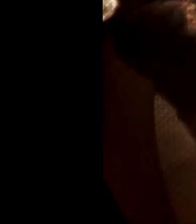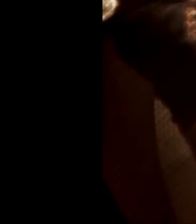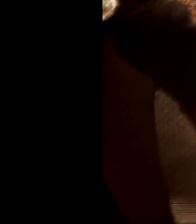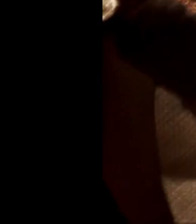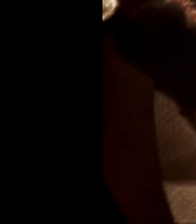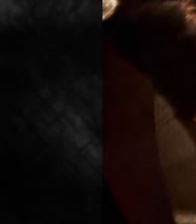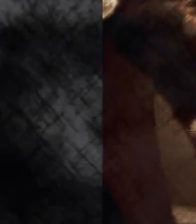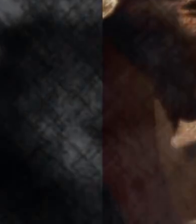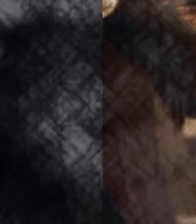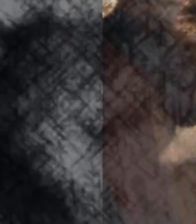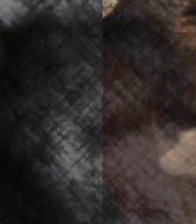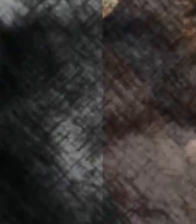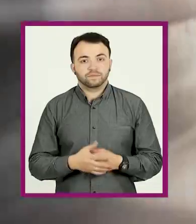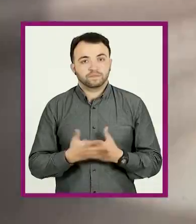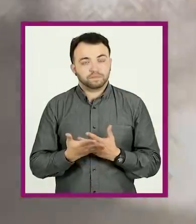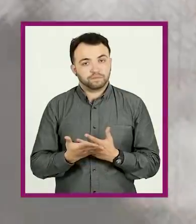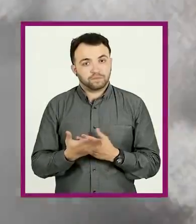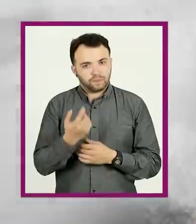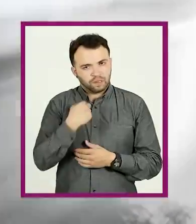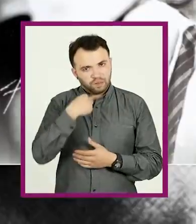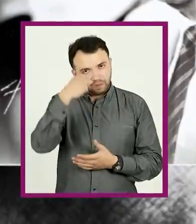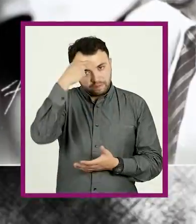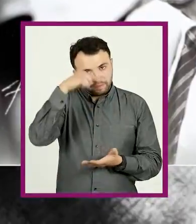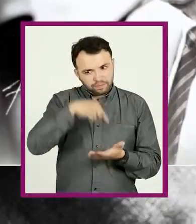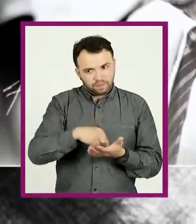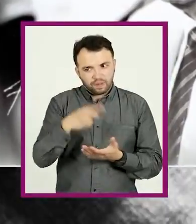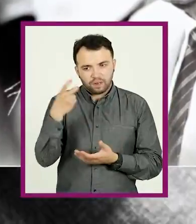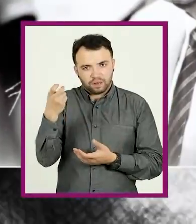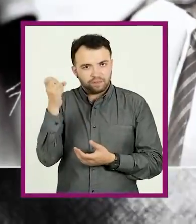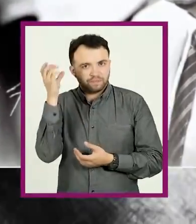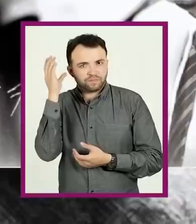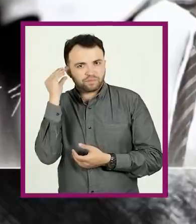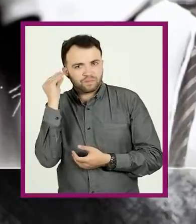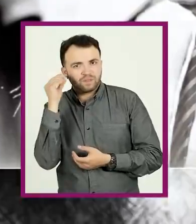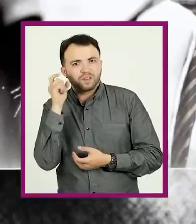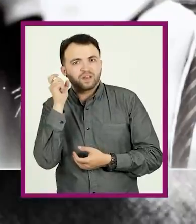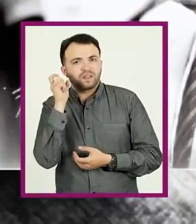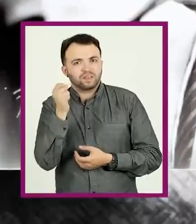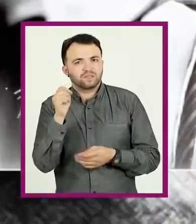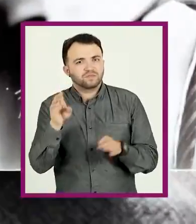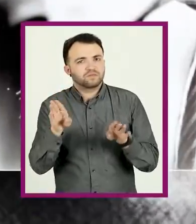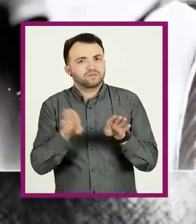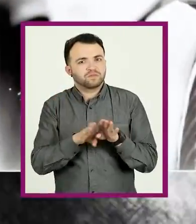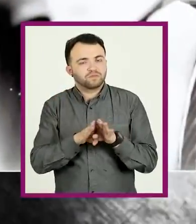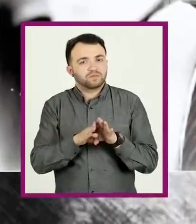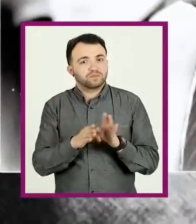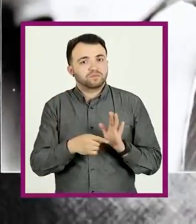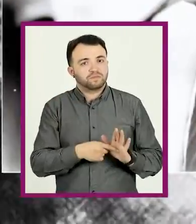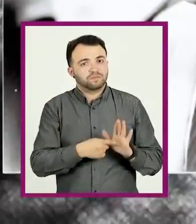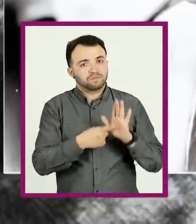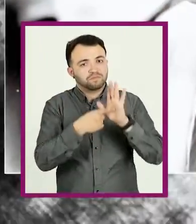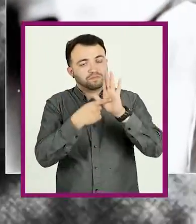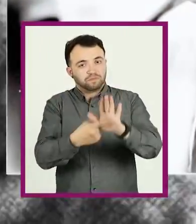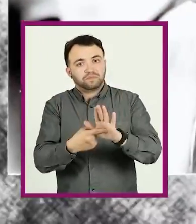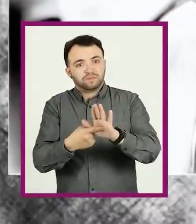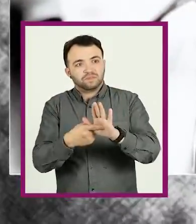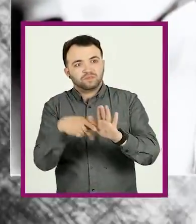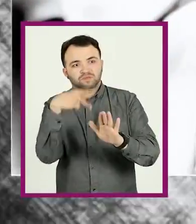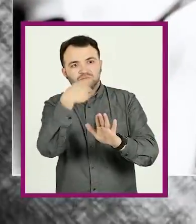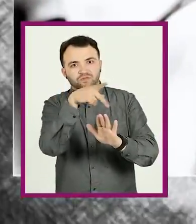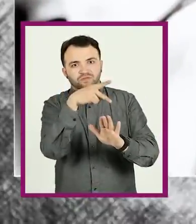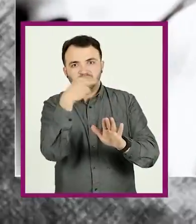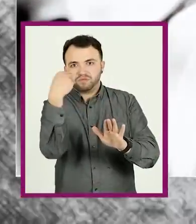si no te las llevas. Y creo que, digamos, esa música está representada perfectamente en la figura de Álvaro